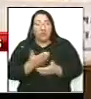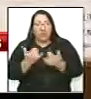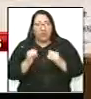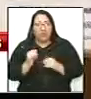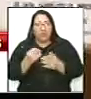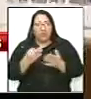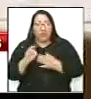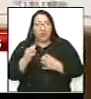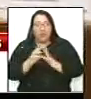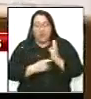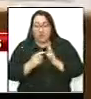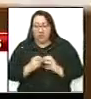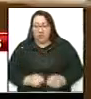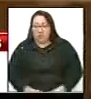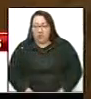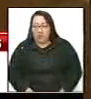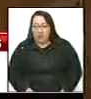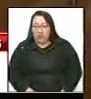de calificación de la denuncia.